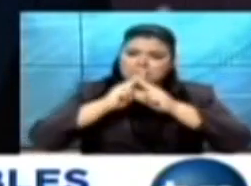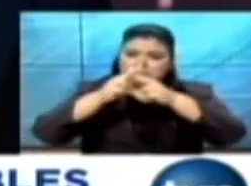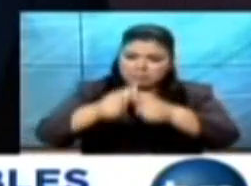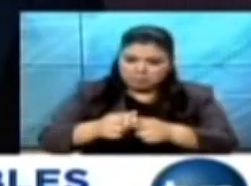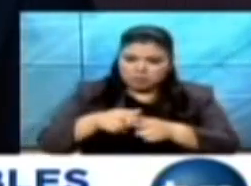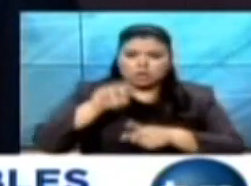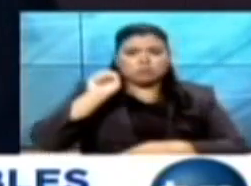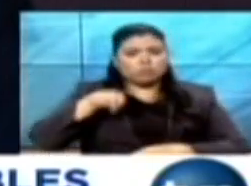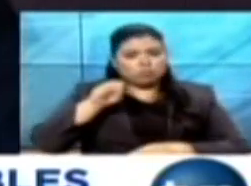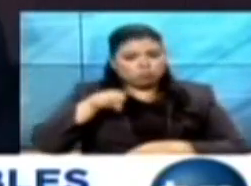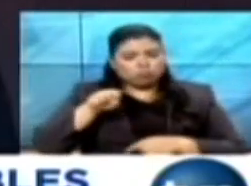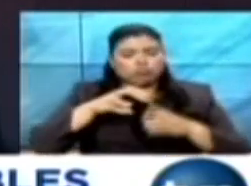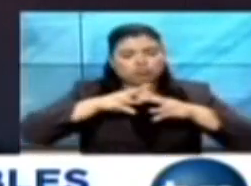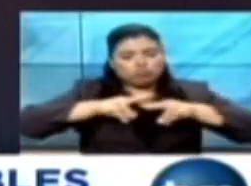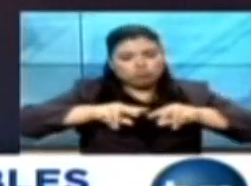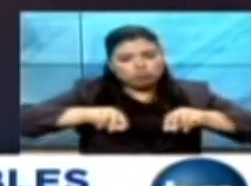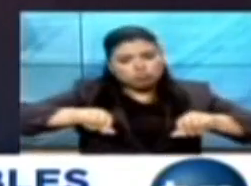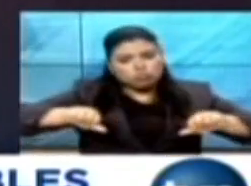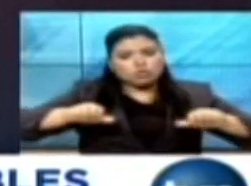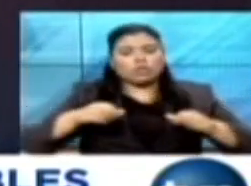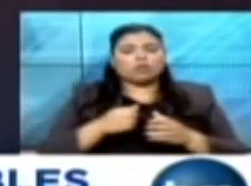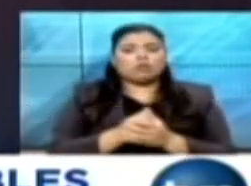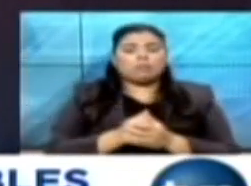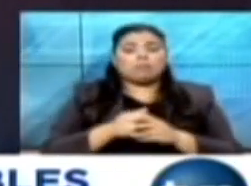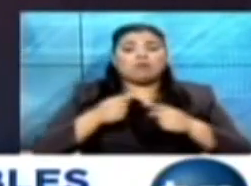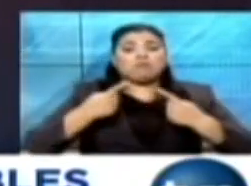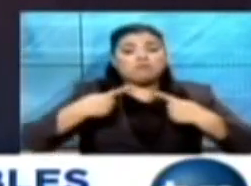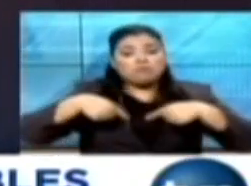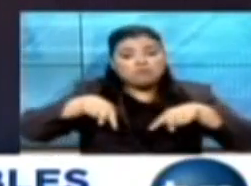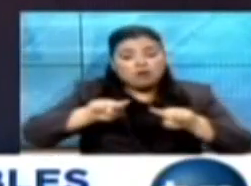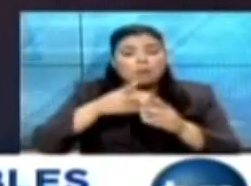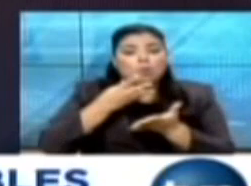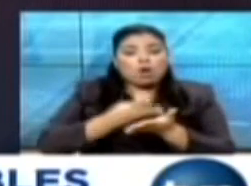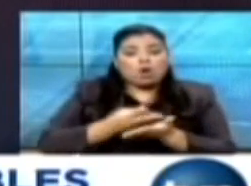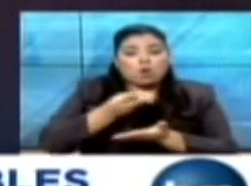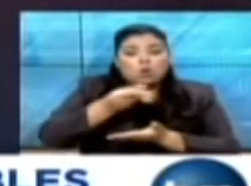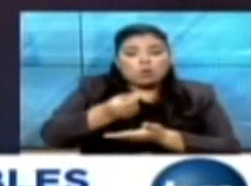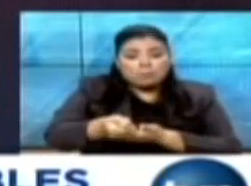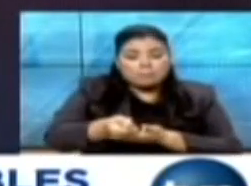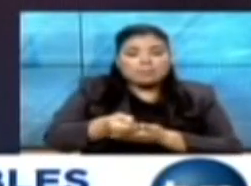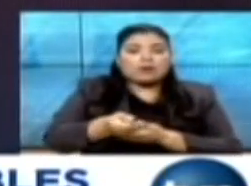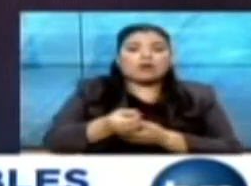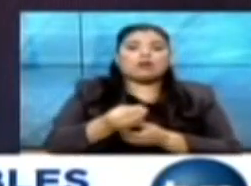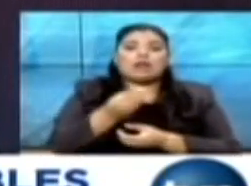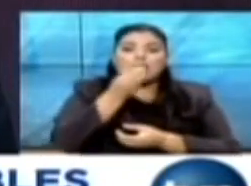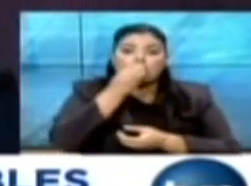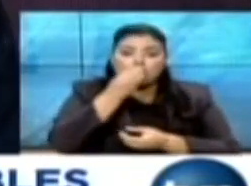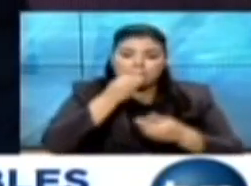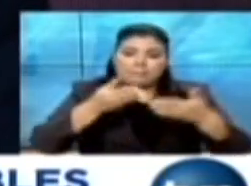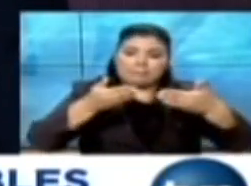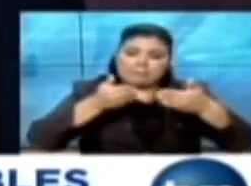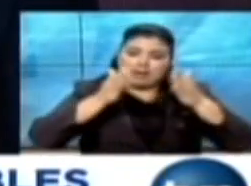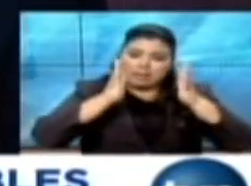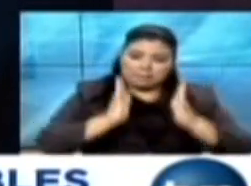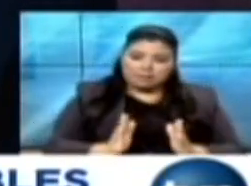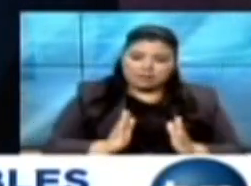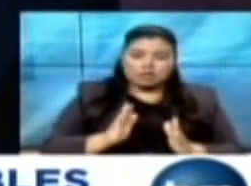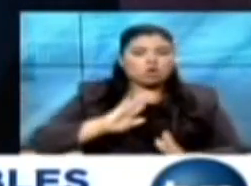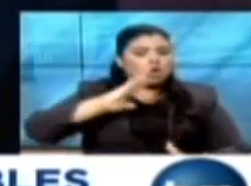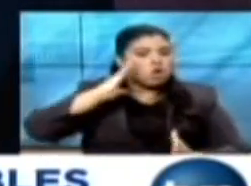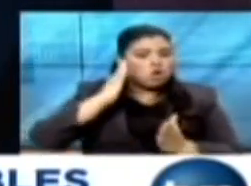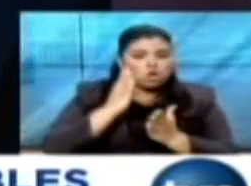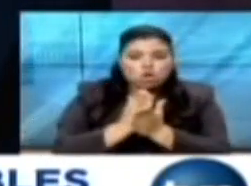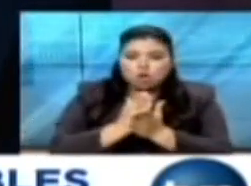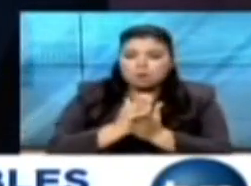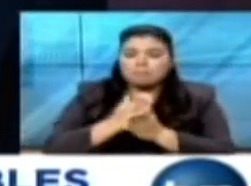tecnificación, y adicionalmente a ello vamos a comprar el producto nacional. No se va